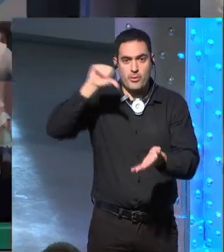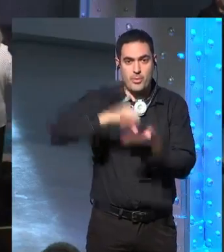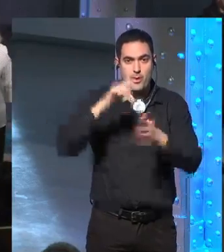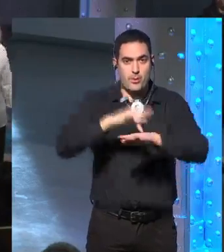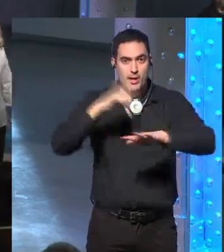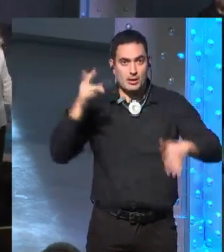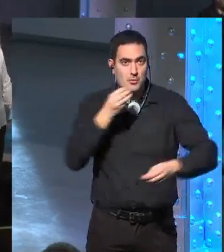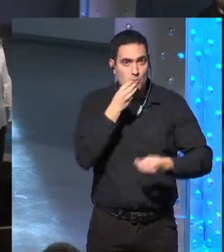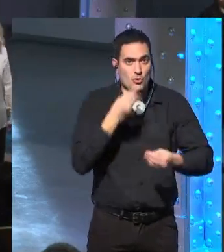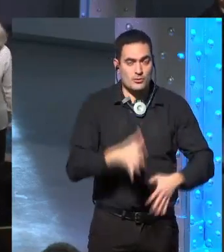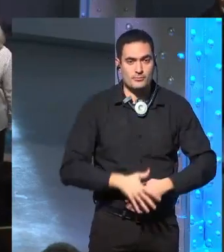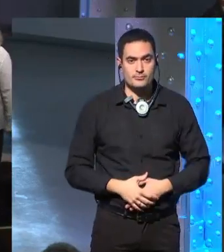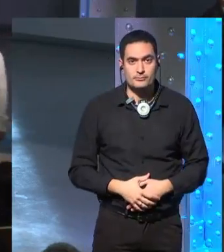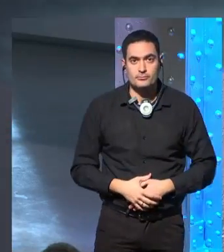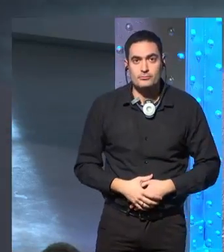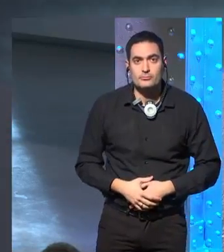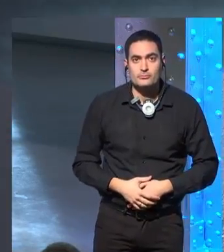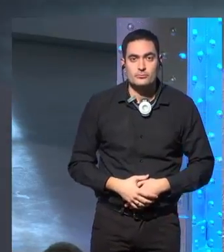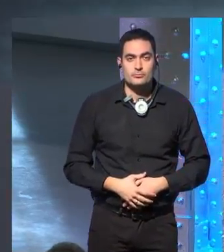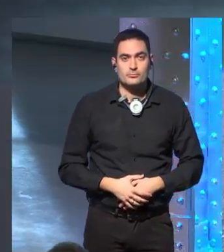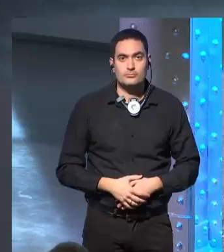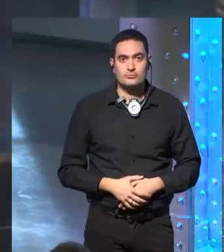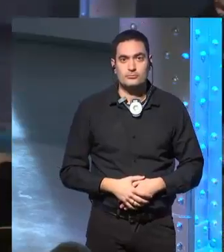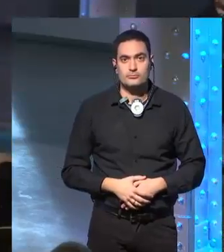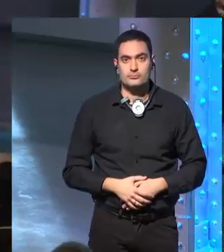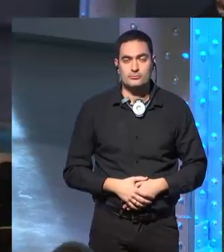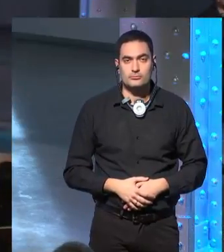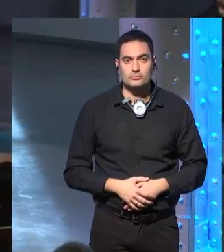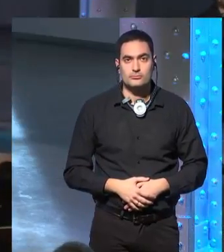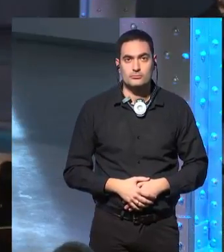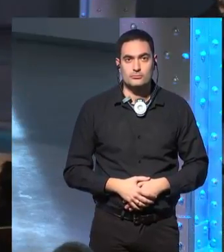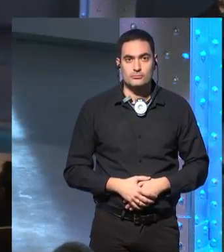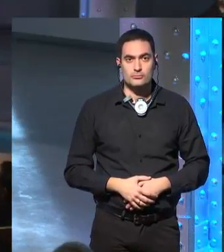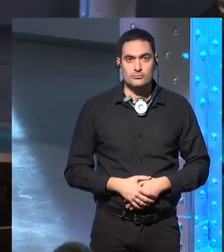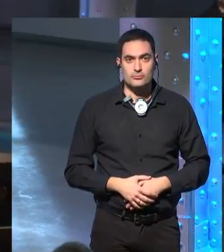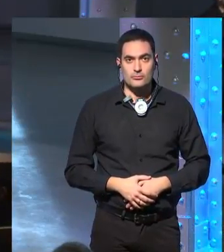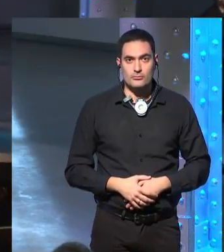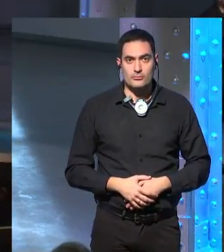digital. Pero bueno, como madre, esta